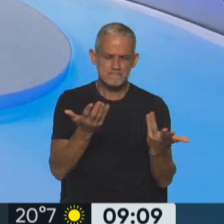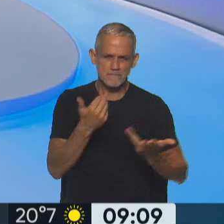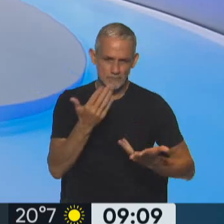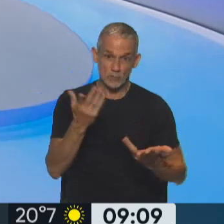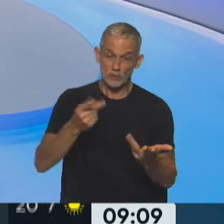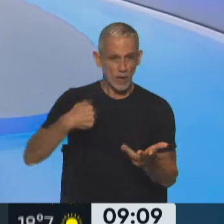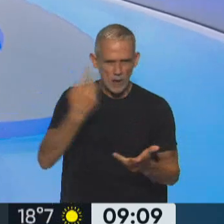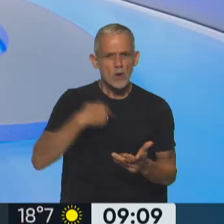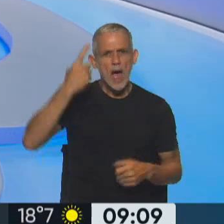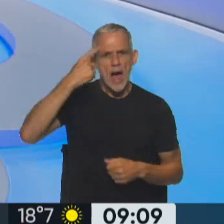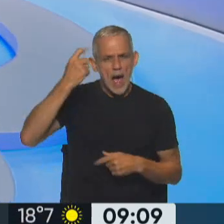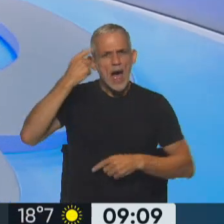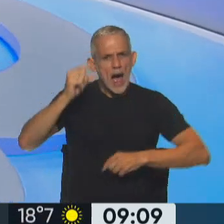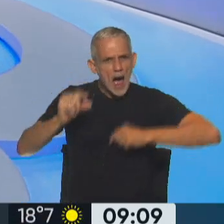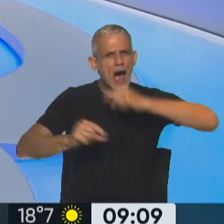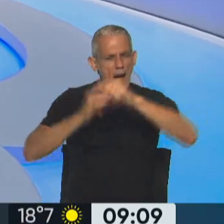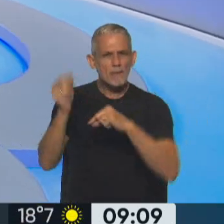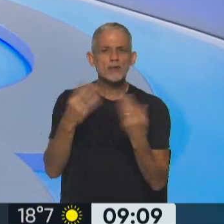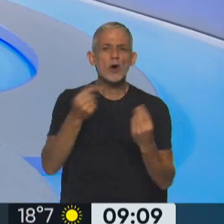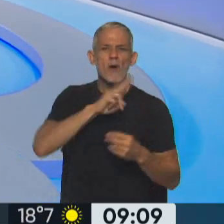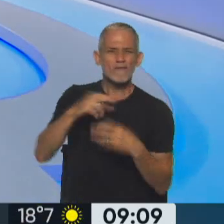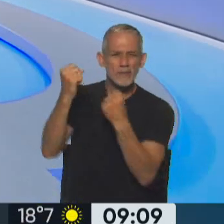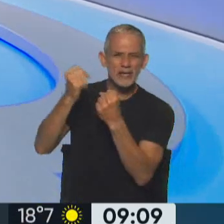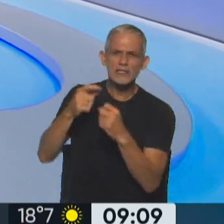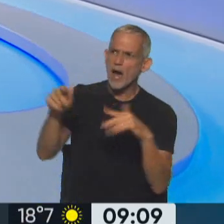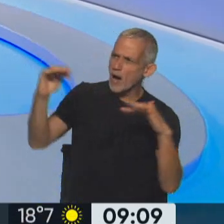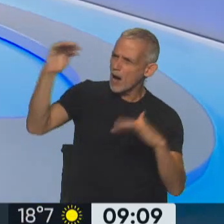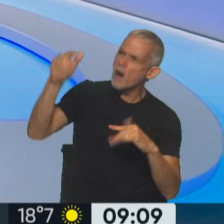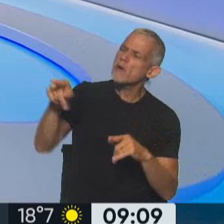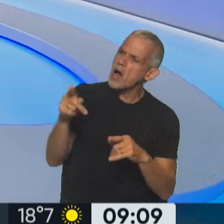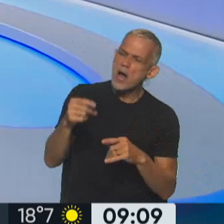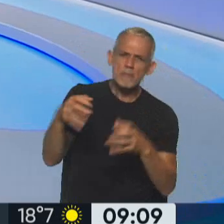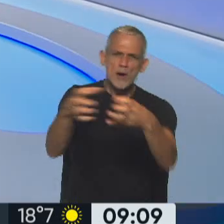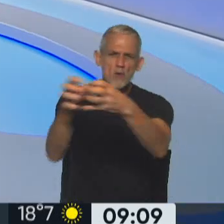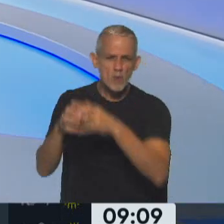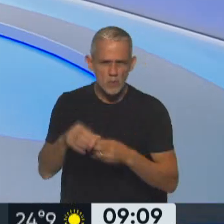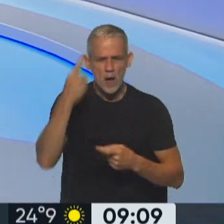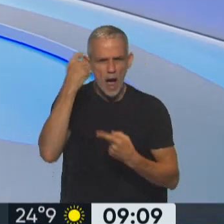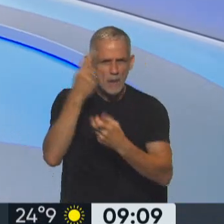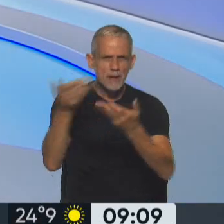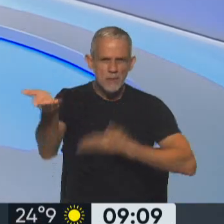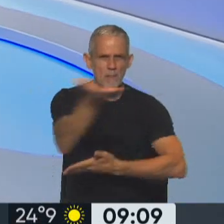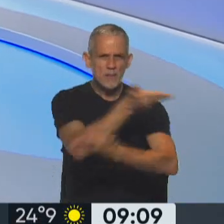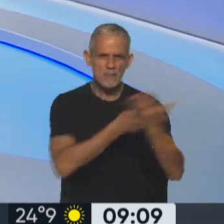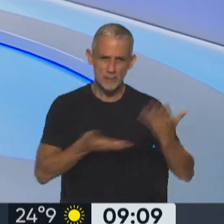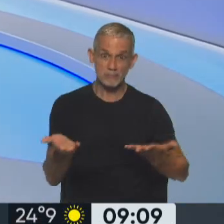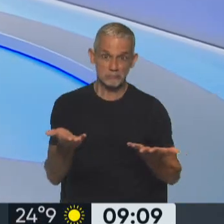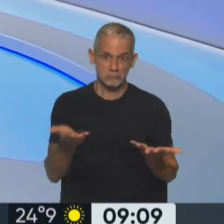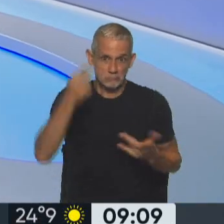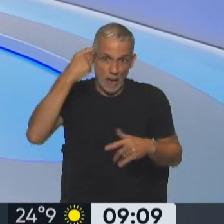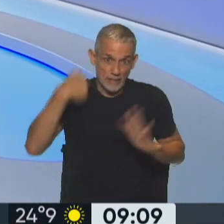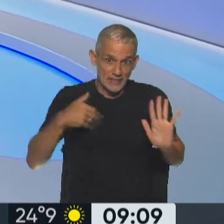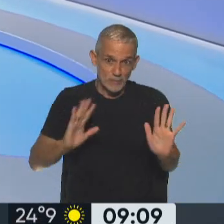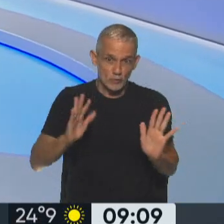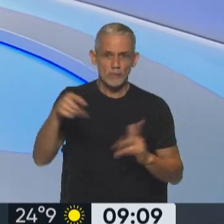eso fuimos aprendiendo mucho de las feministas académicas, de otros feminismos, compartiendo con los feminismos populares, que también